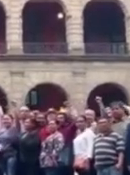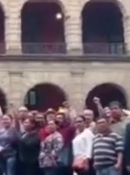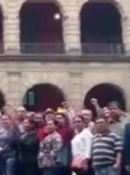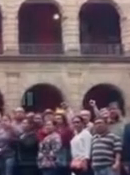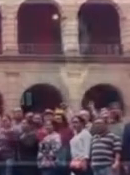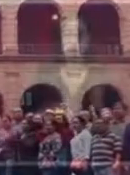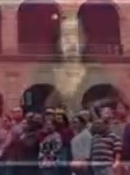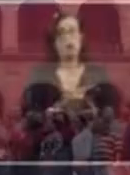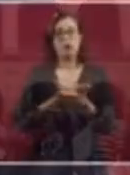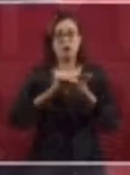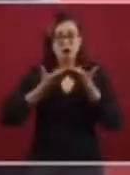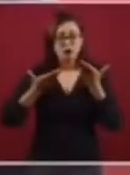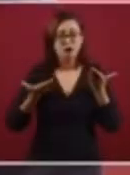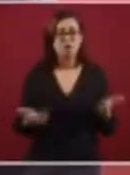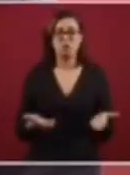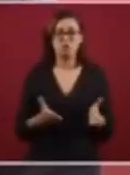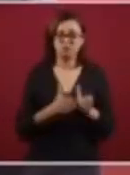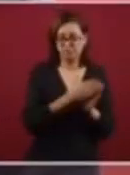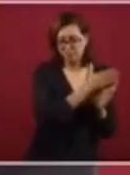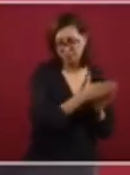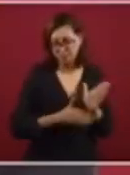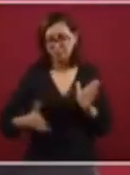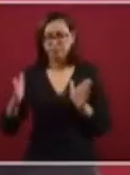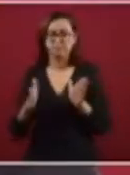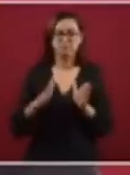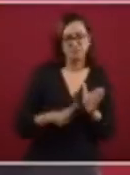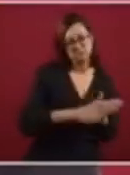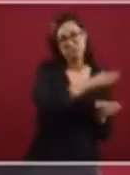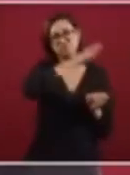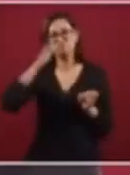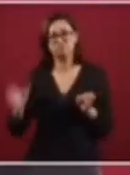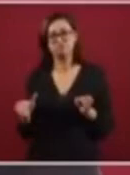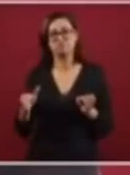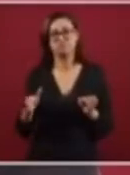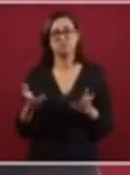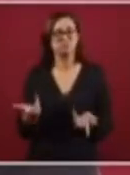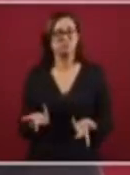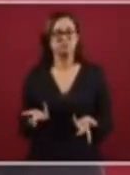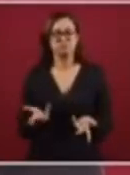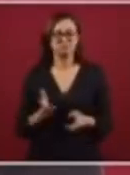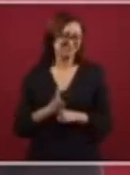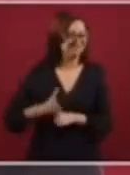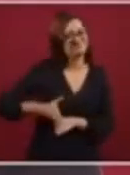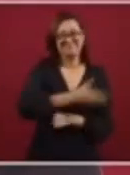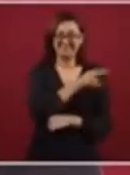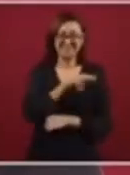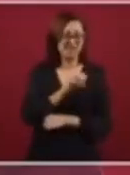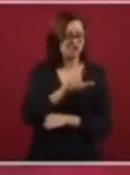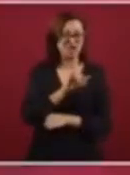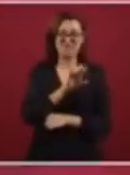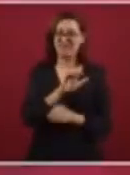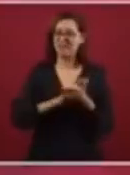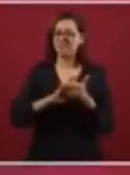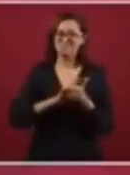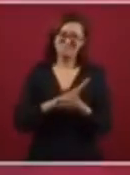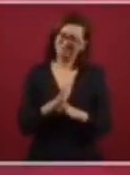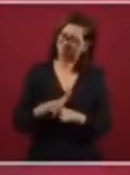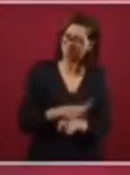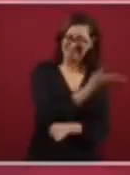tiempo o en la etapa post-neoliberal. Ya quedó atrás